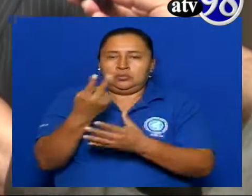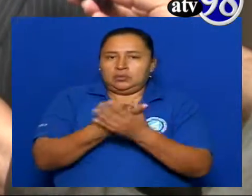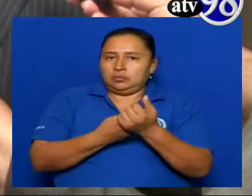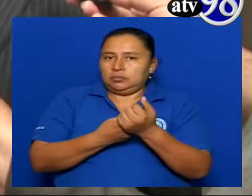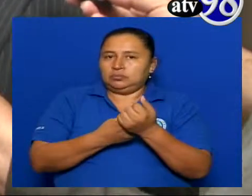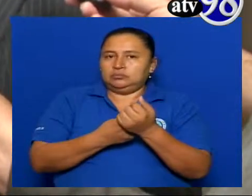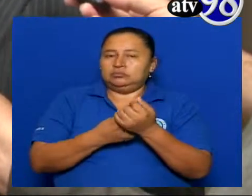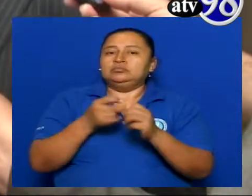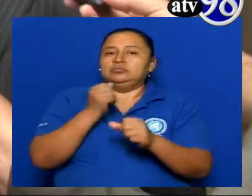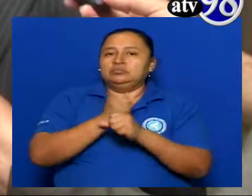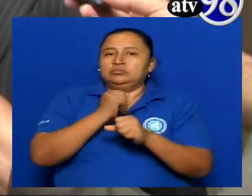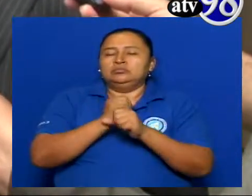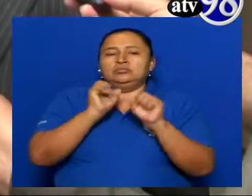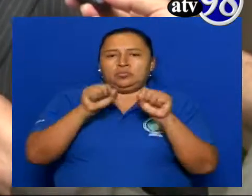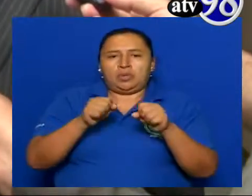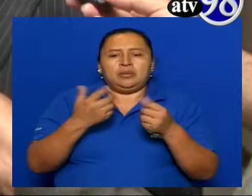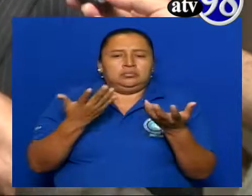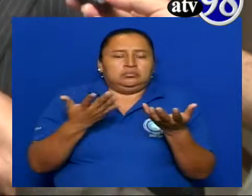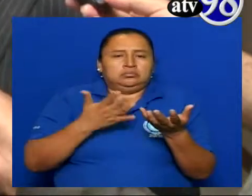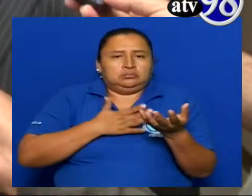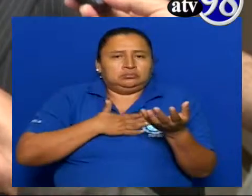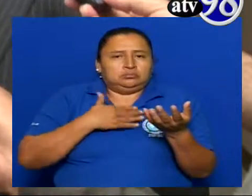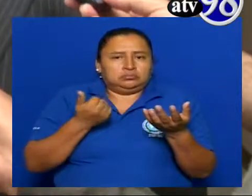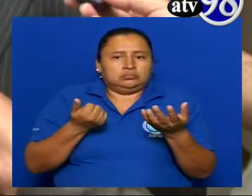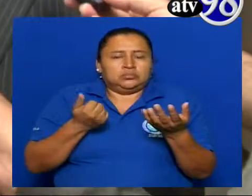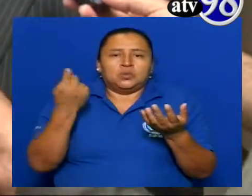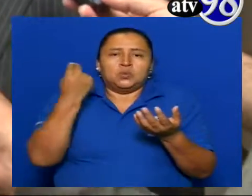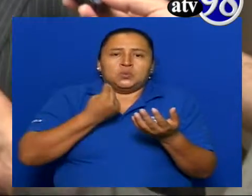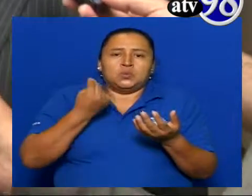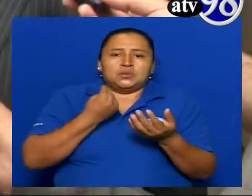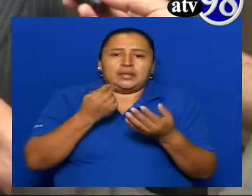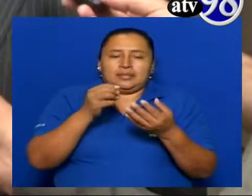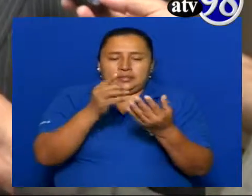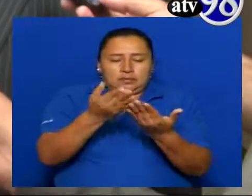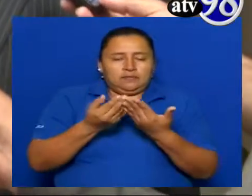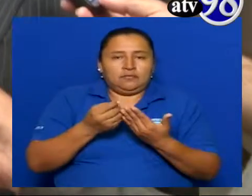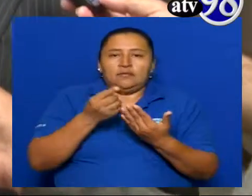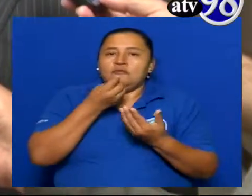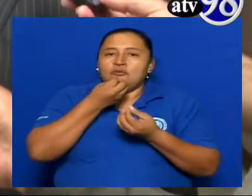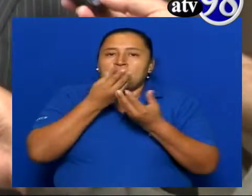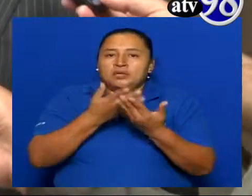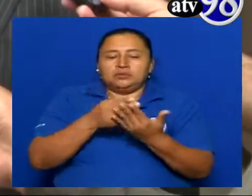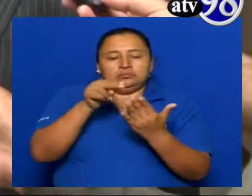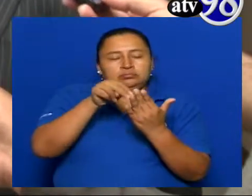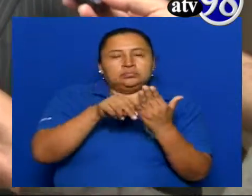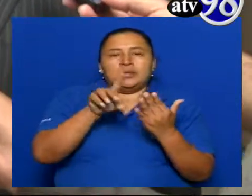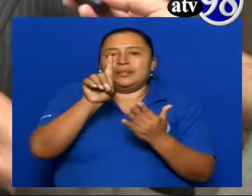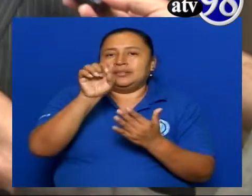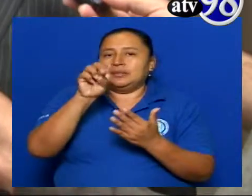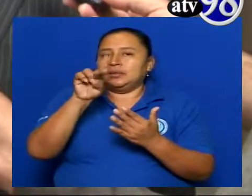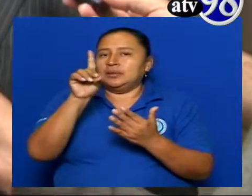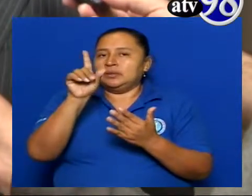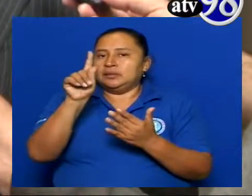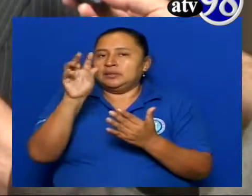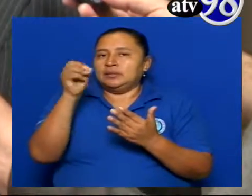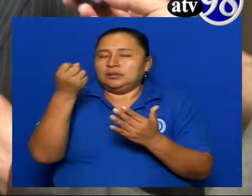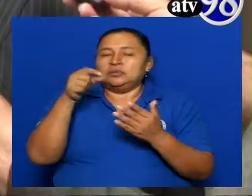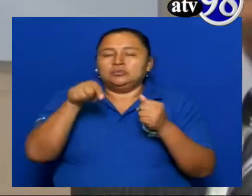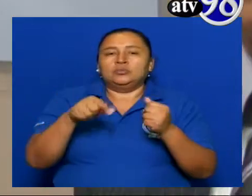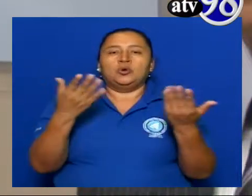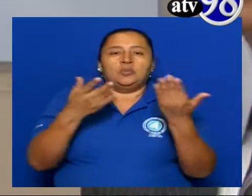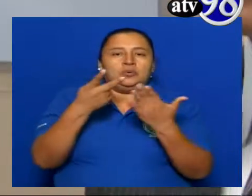podrían disfrutar y utilizar estos datos y para realmente saber cómo está ejecutando los